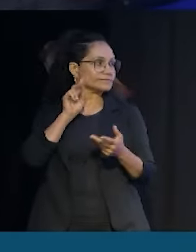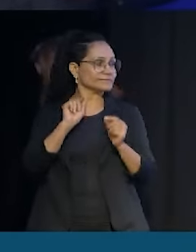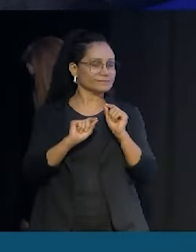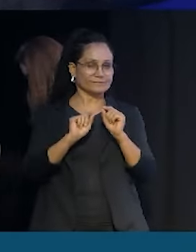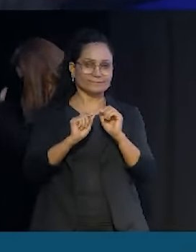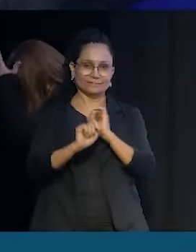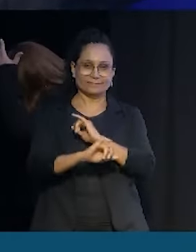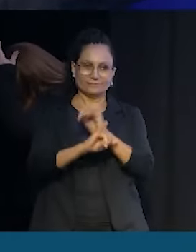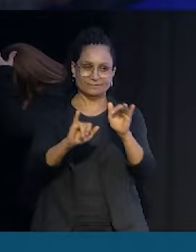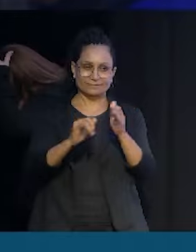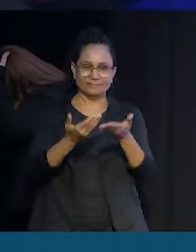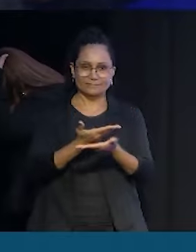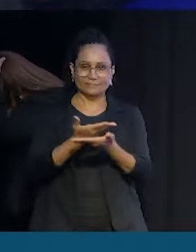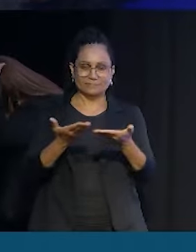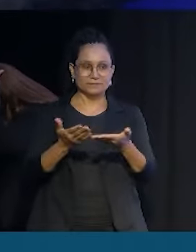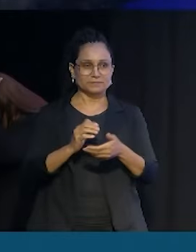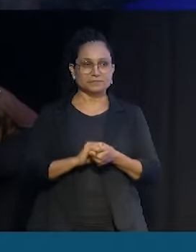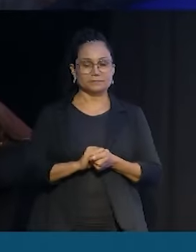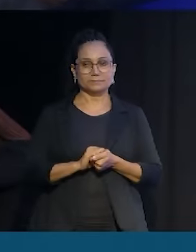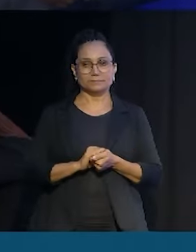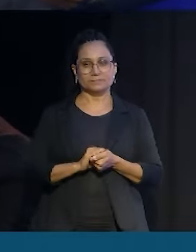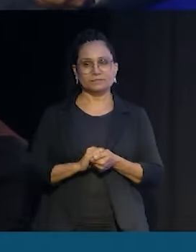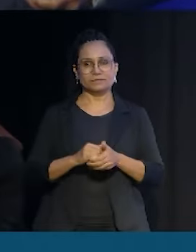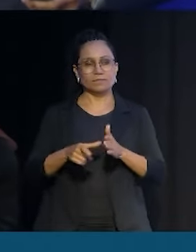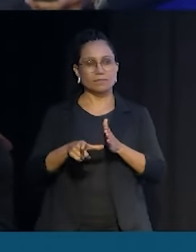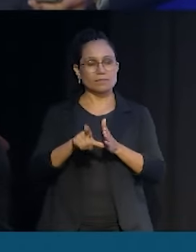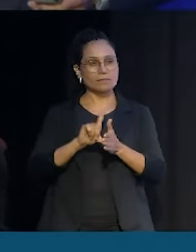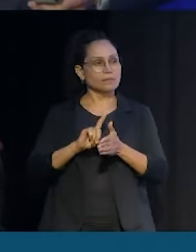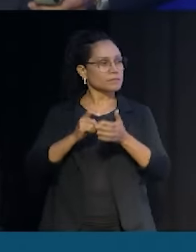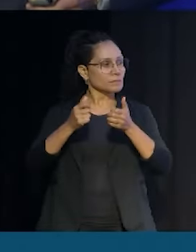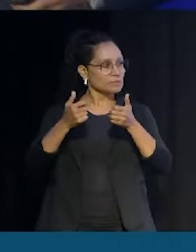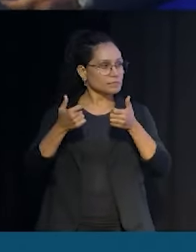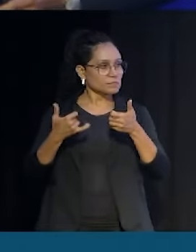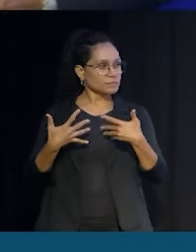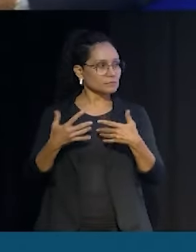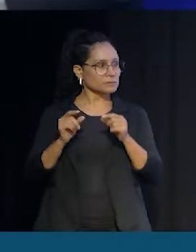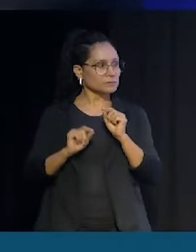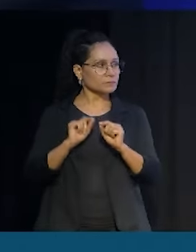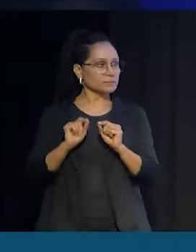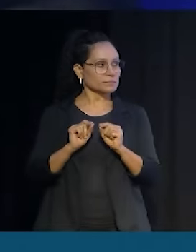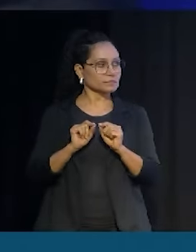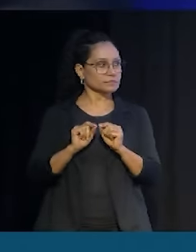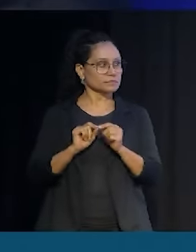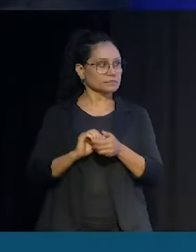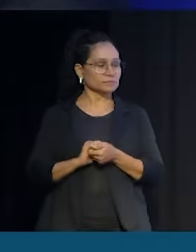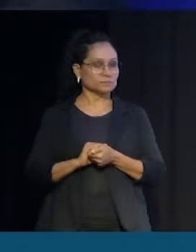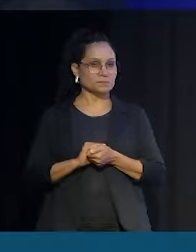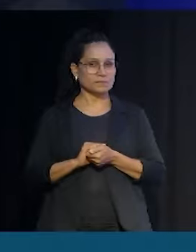historias. Entonces, voy a contar una historia. Antes de contarles una historia, les voy a decir que